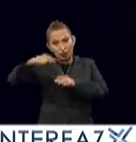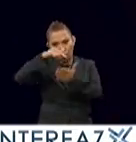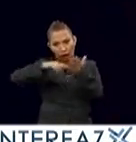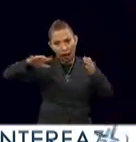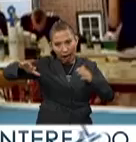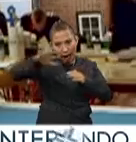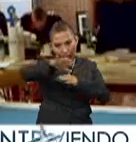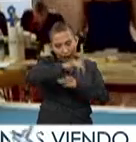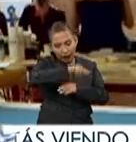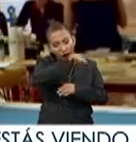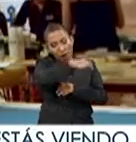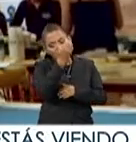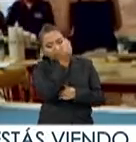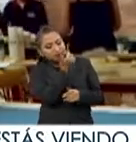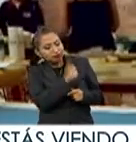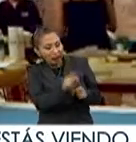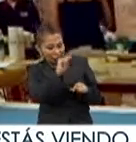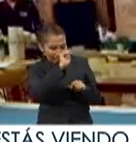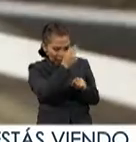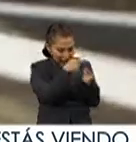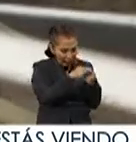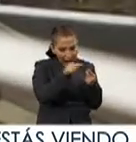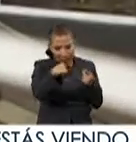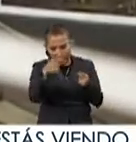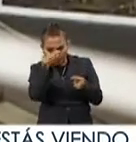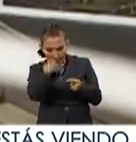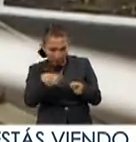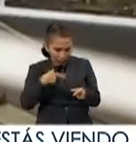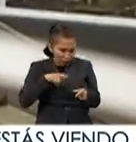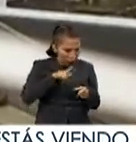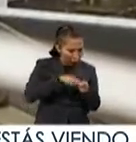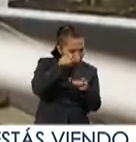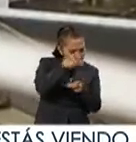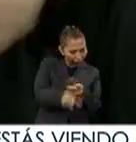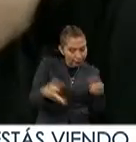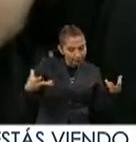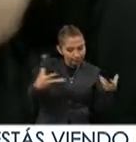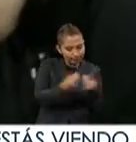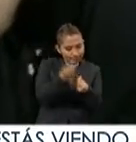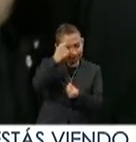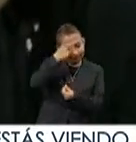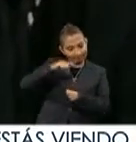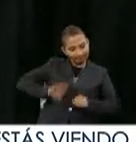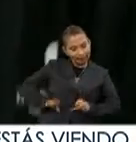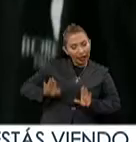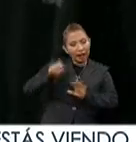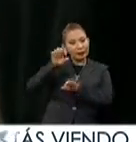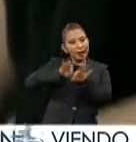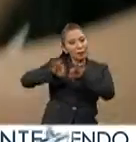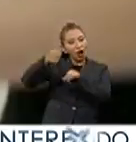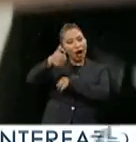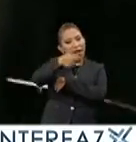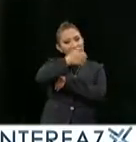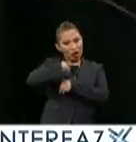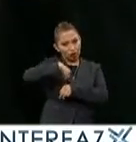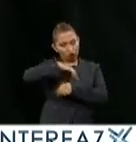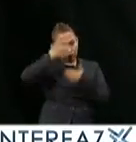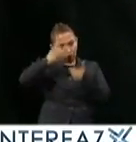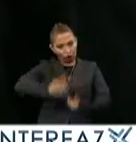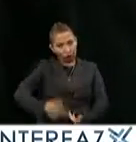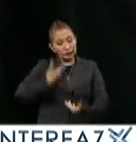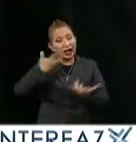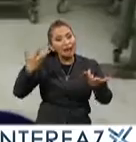sectores. Tanto las competencias técnicas como las personales conforman el perfil laboral de cada uno de nosotros.